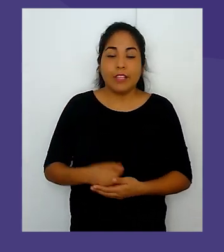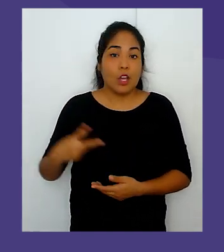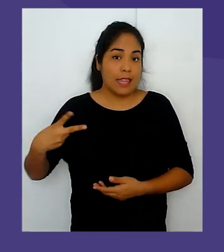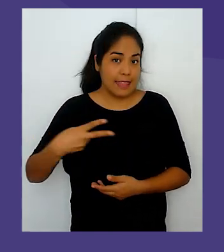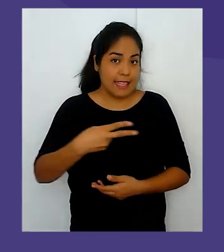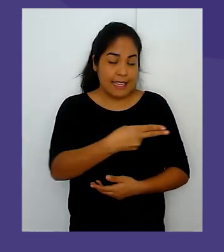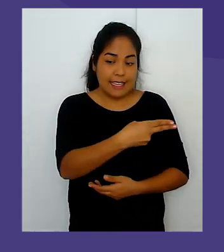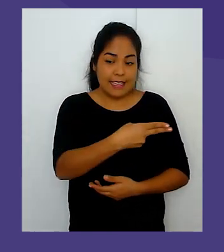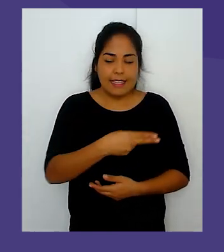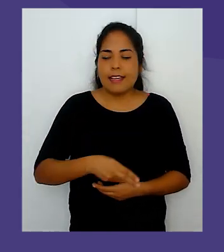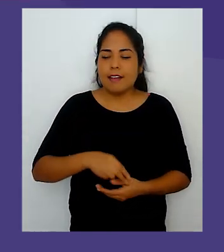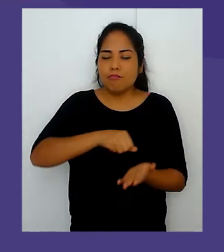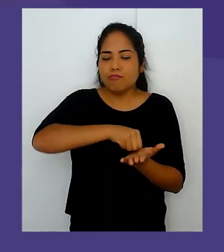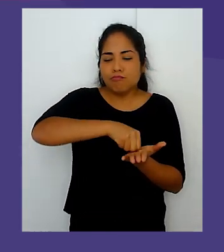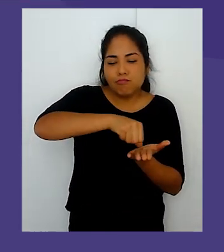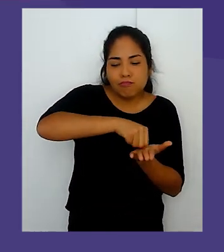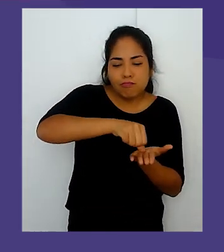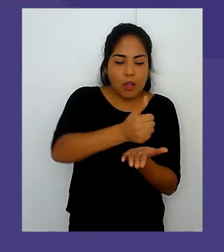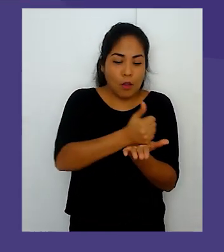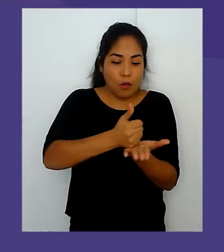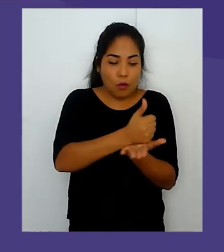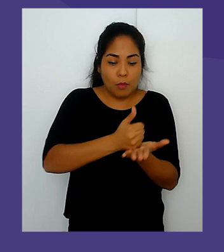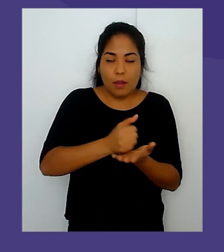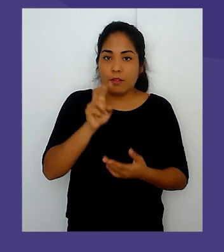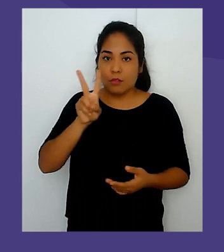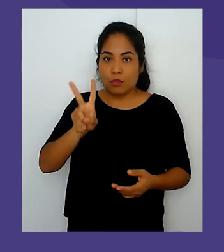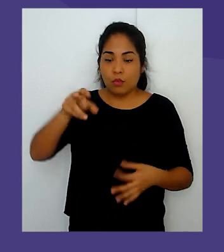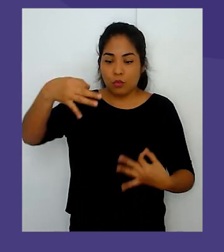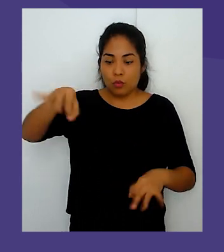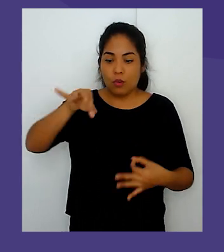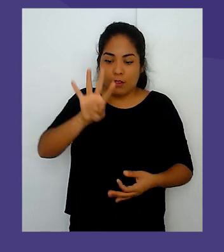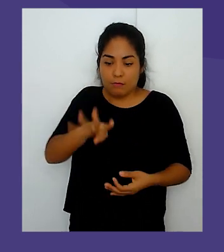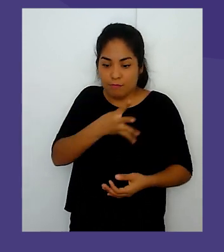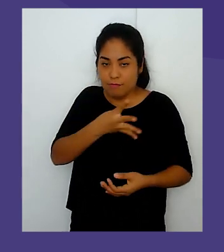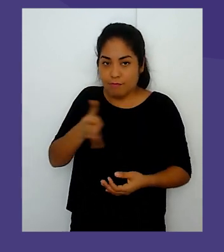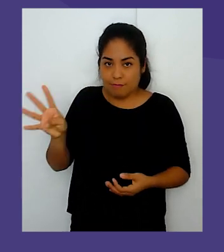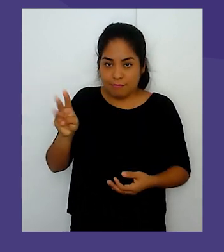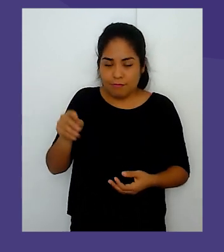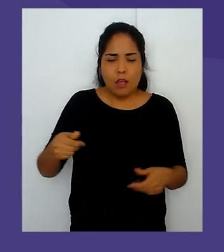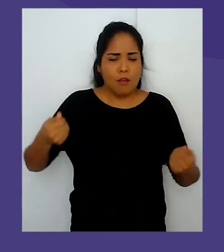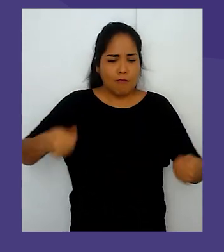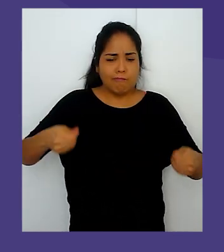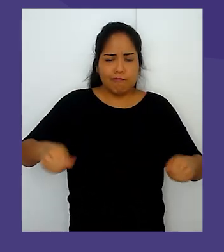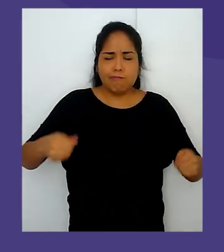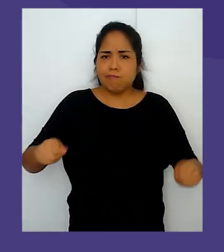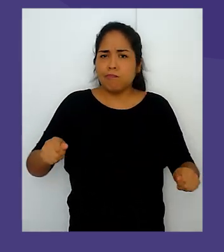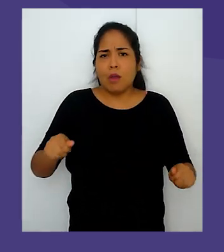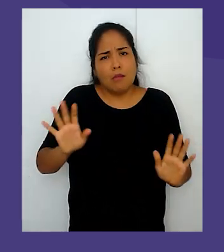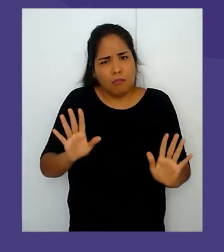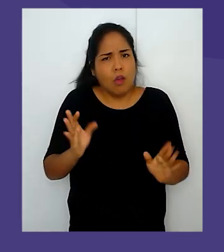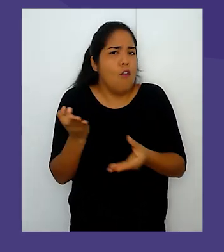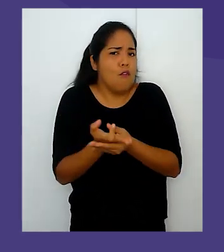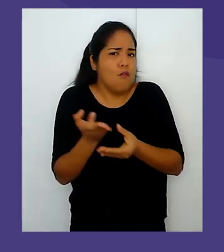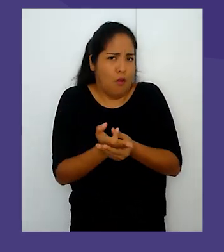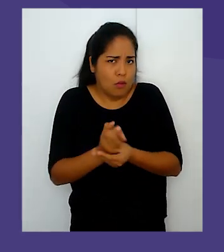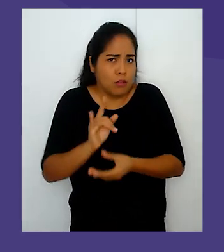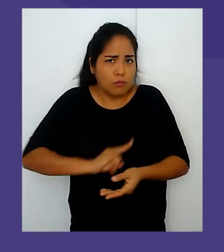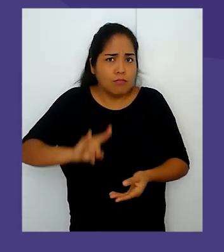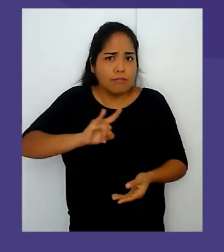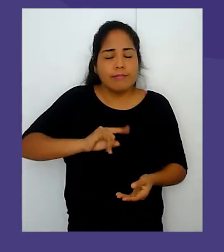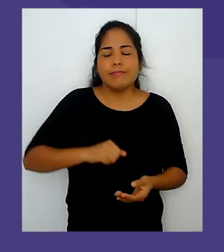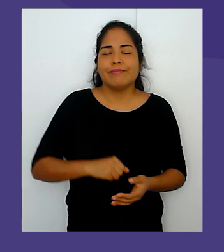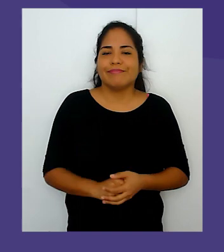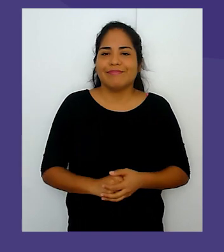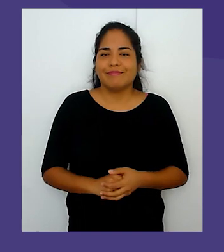colores, una tijera, cinta adhesiva y goma, dos hojas cuadriculadas, una base rígida, puede ser un folder